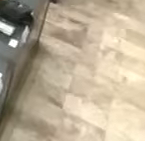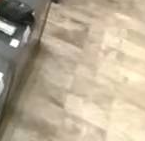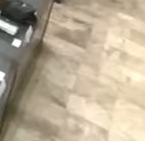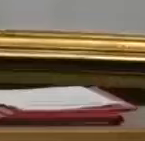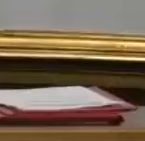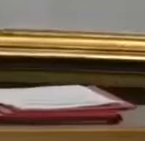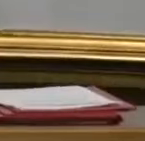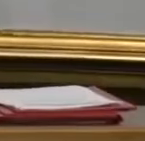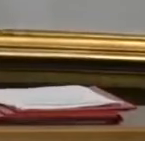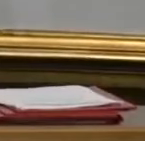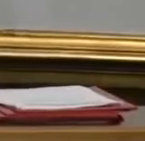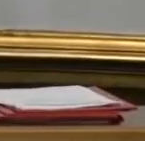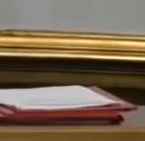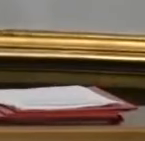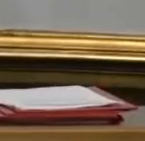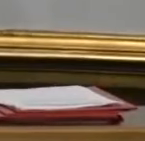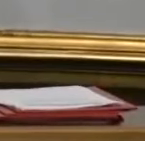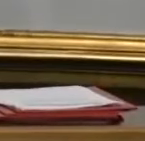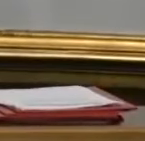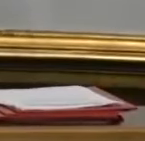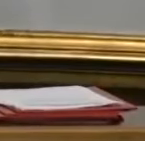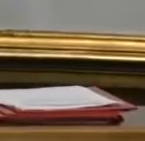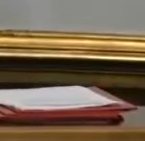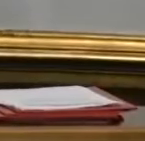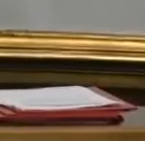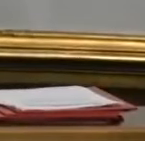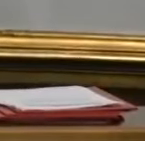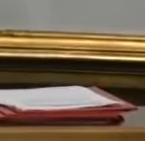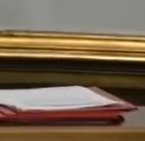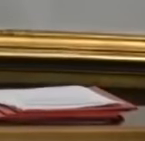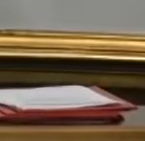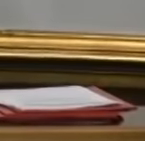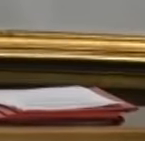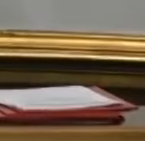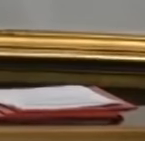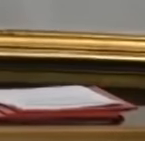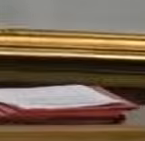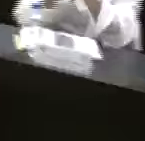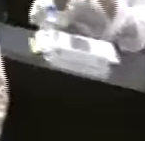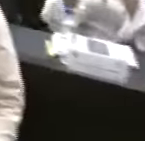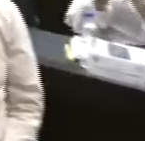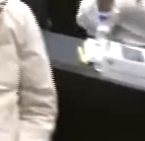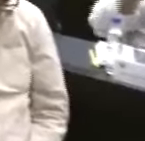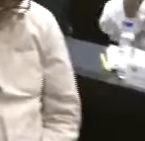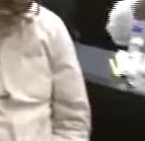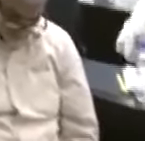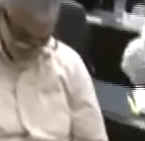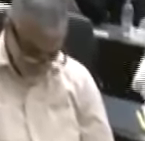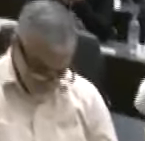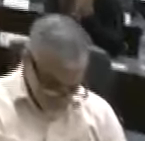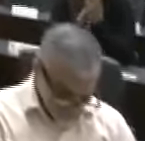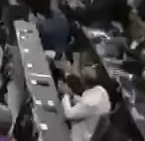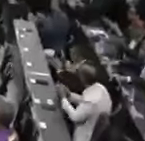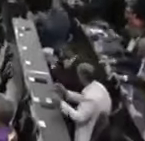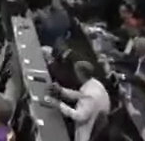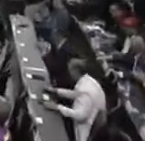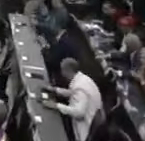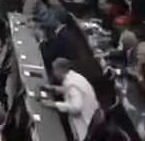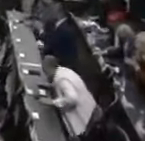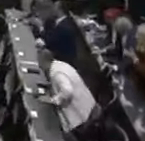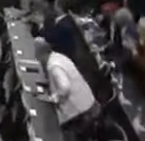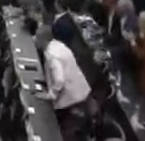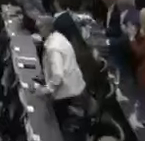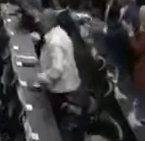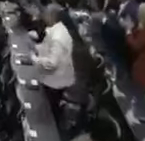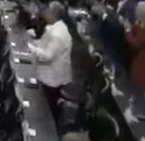unanimidad. Por unanimidad queda sancionada la Ley Orgánica para la Inclusión, Igualdad